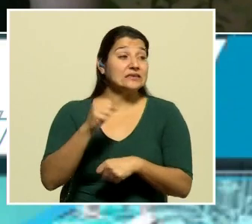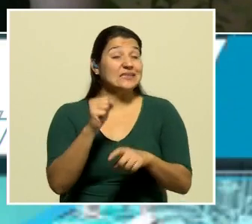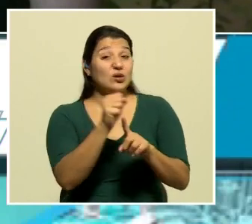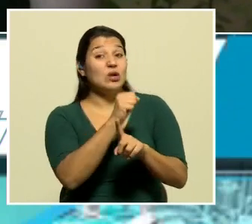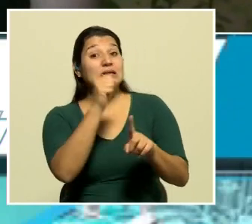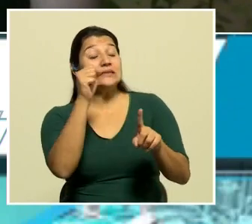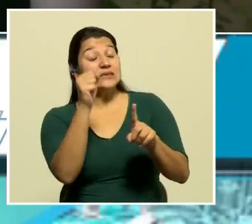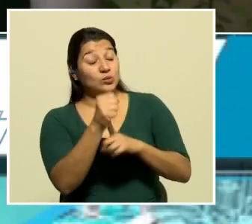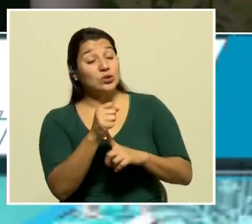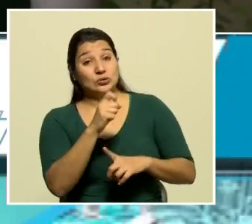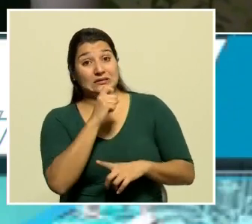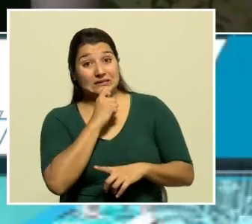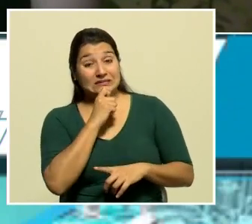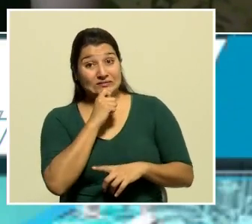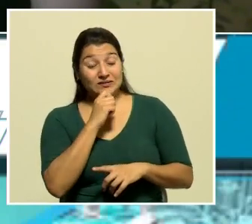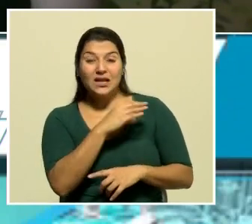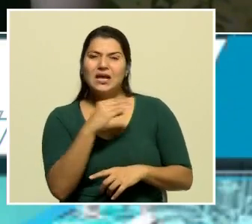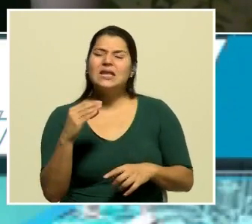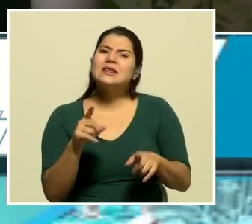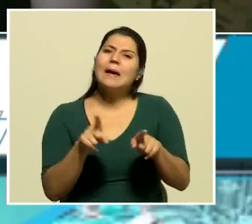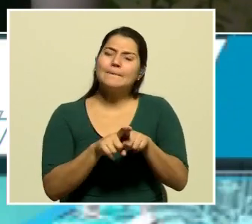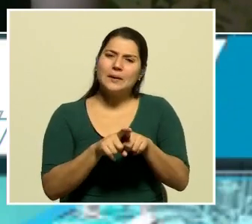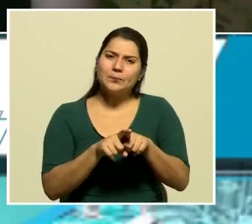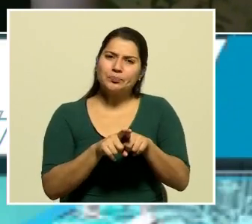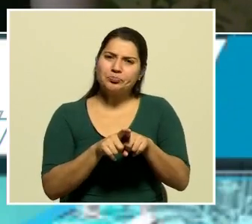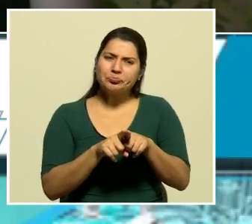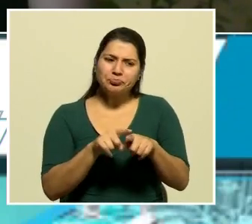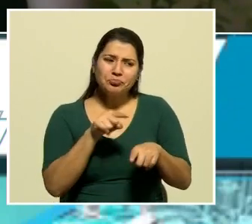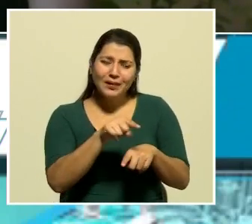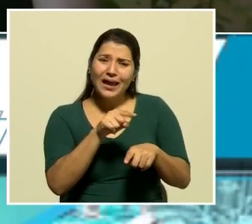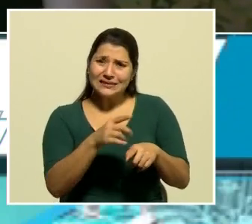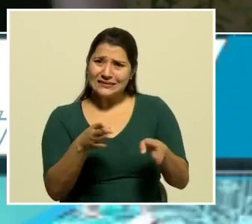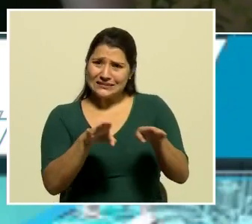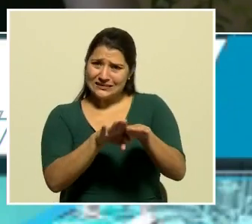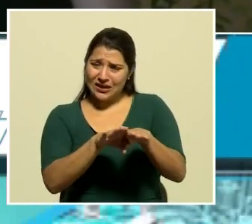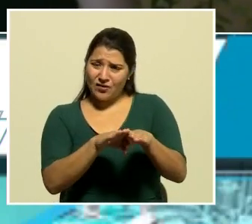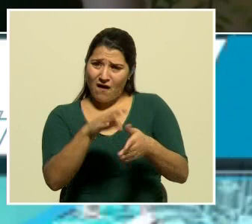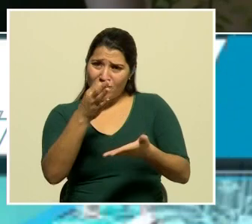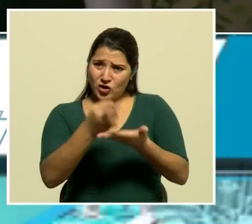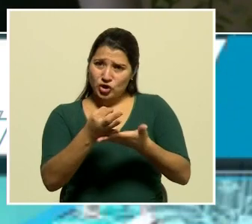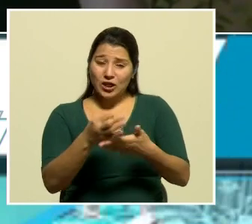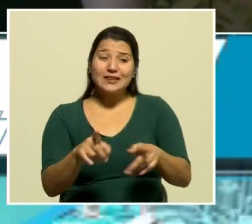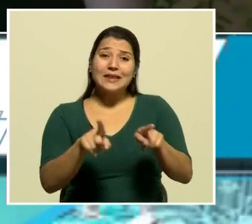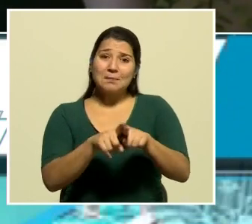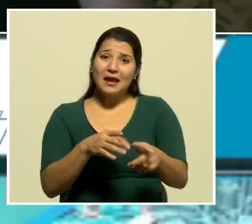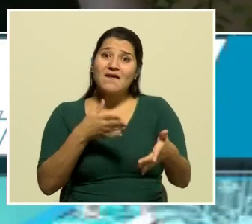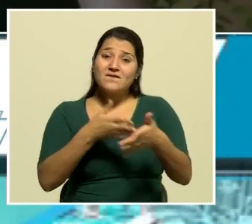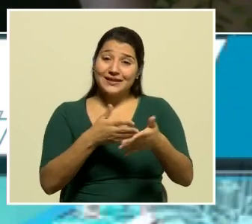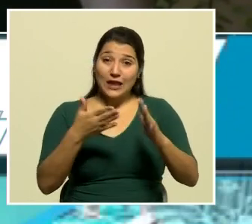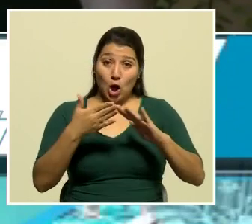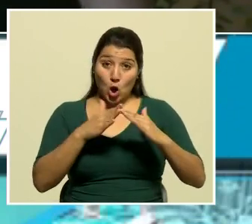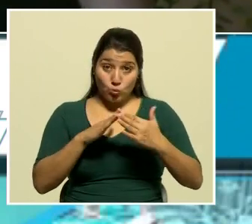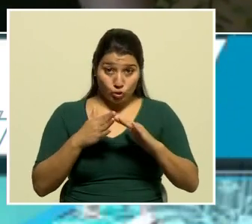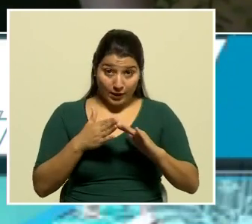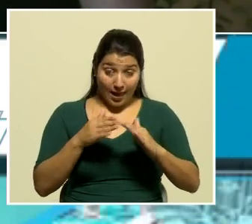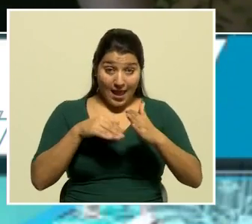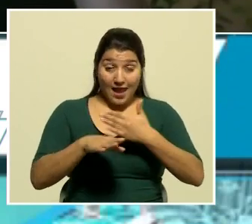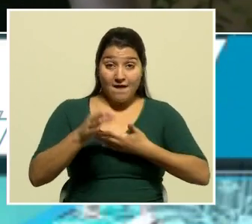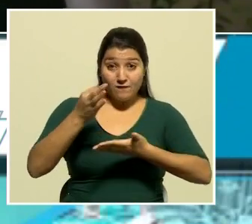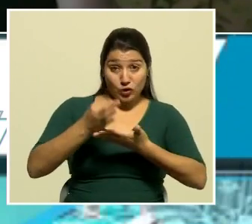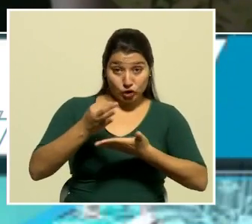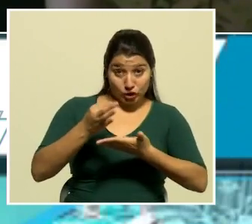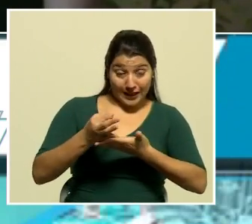completamente convulsa, y además este bloqueo afecta también a las comunidades de la zona fronteriza y